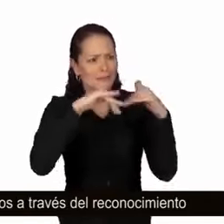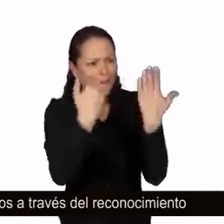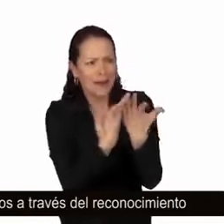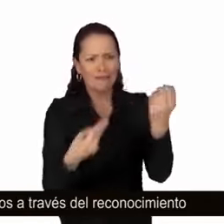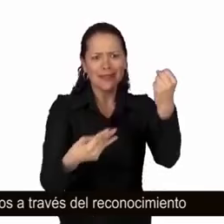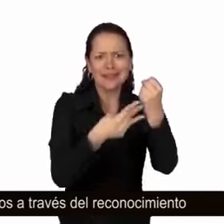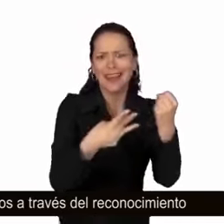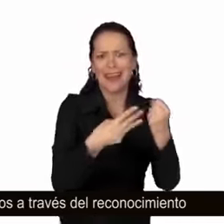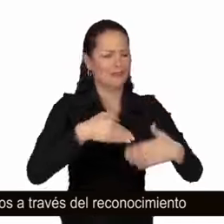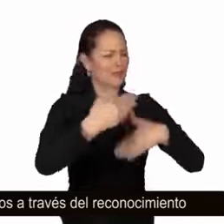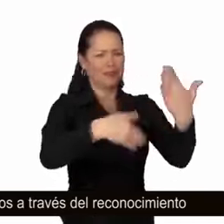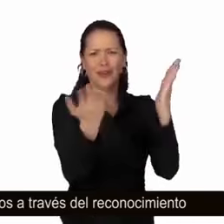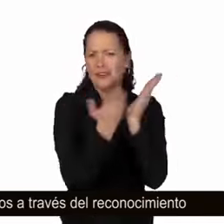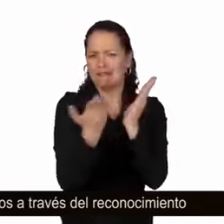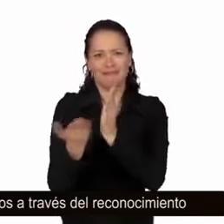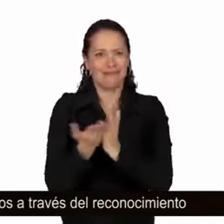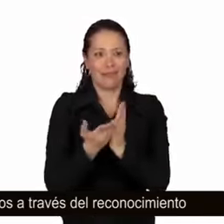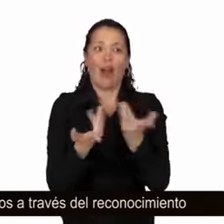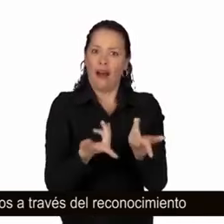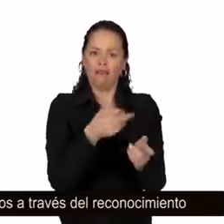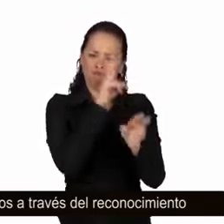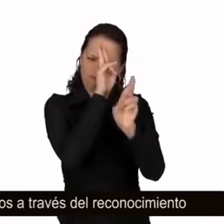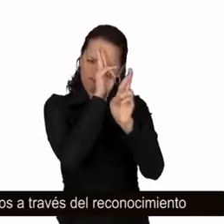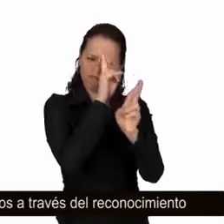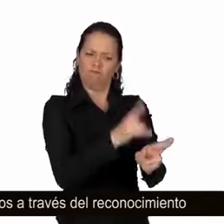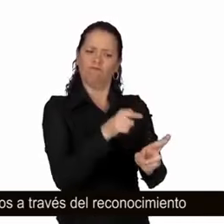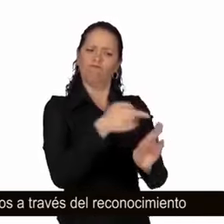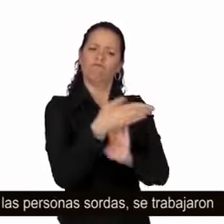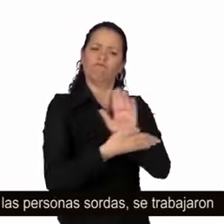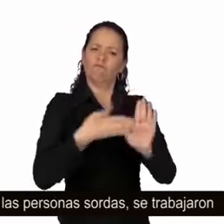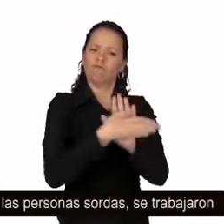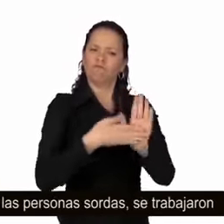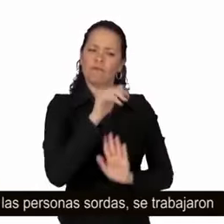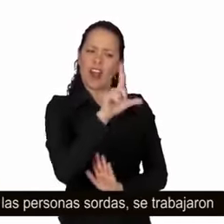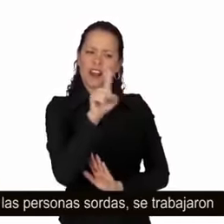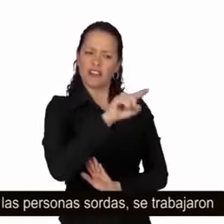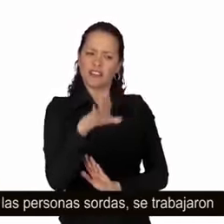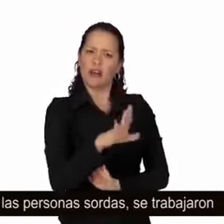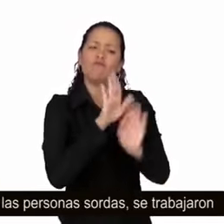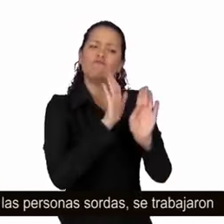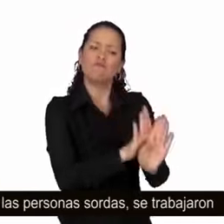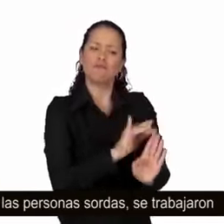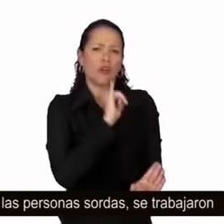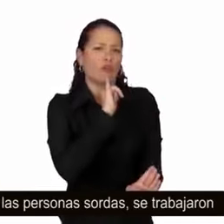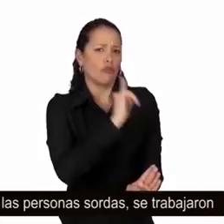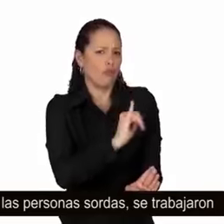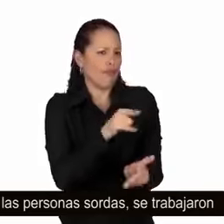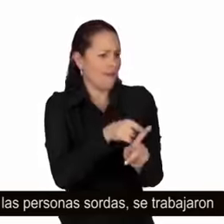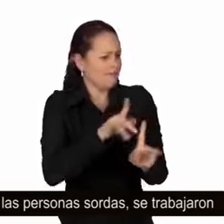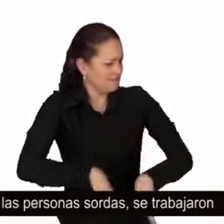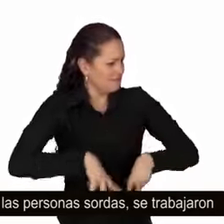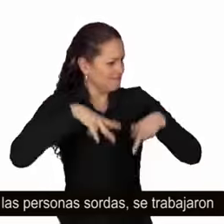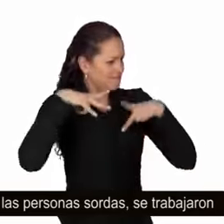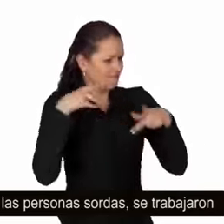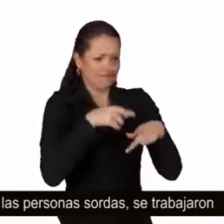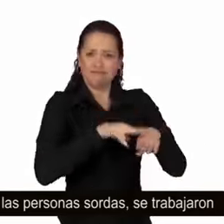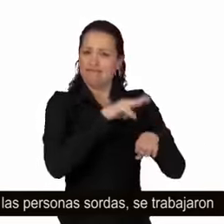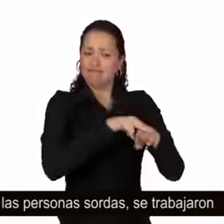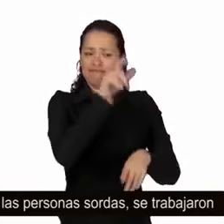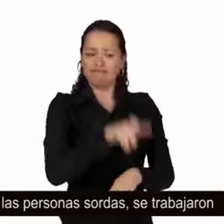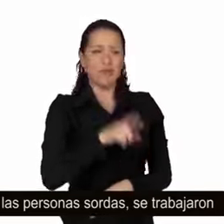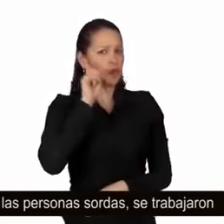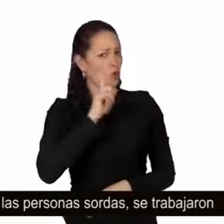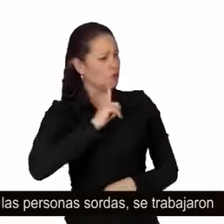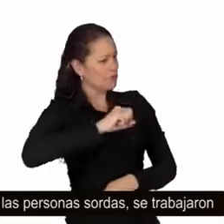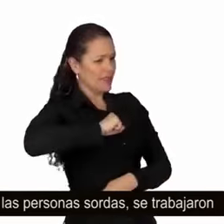bachillerato, universidad o técnicos, a través del reconocimiento de la lengua de señas colombiana, un idioma propio y natural de